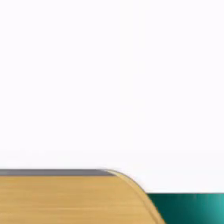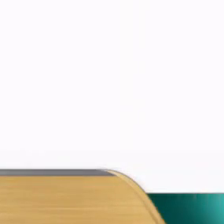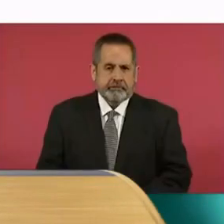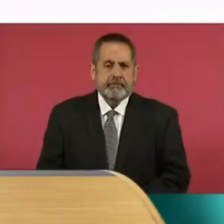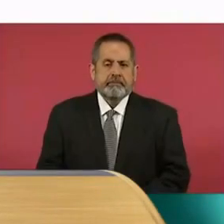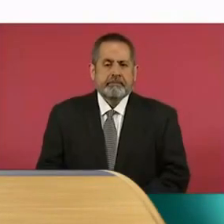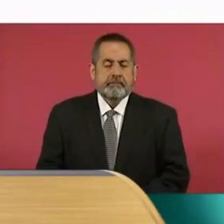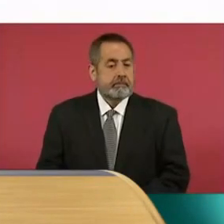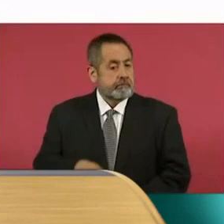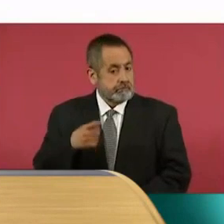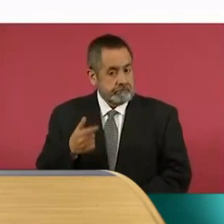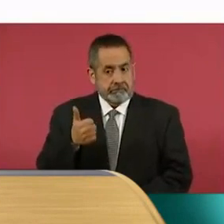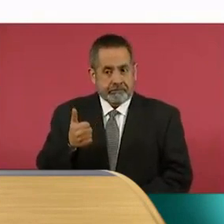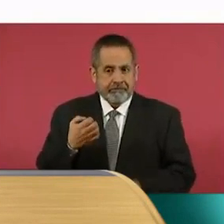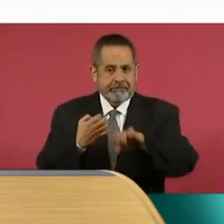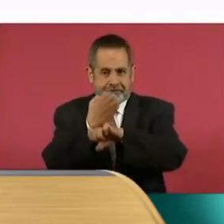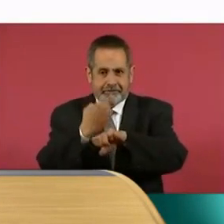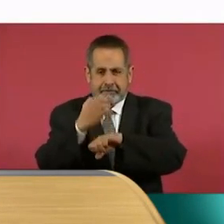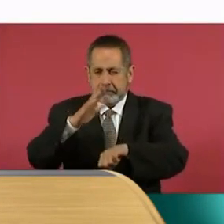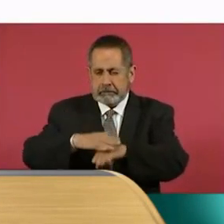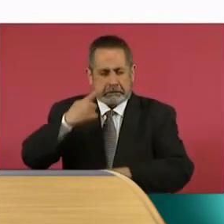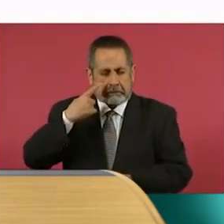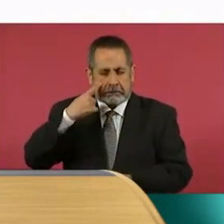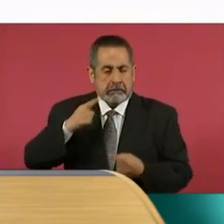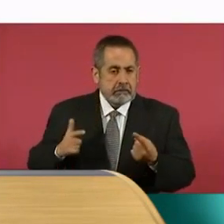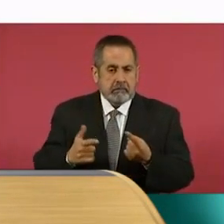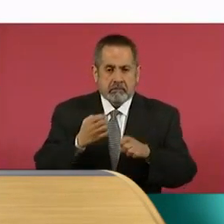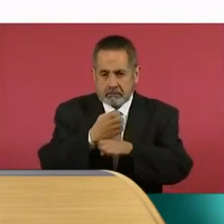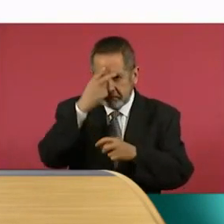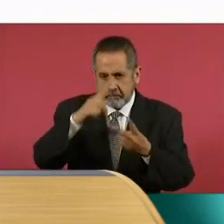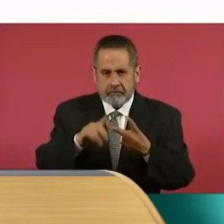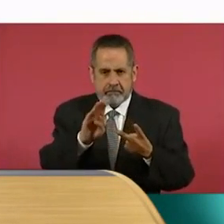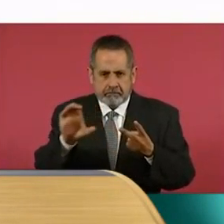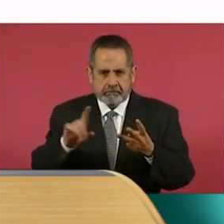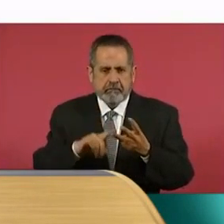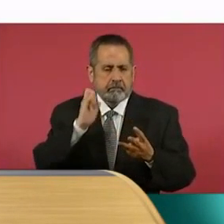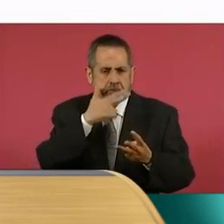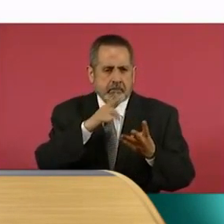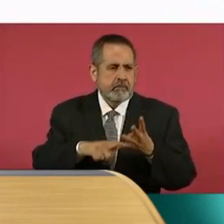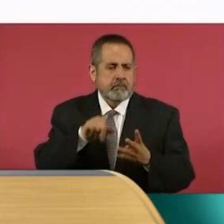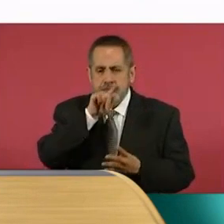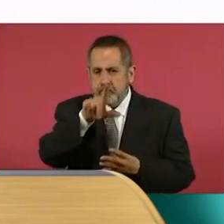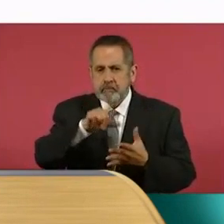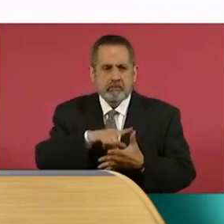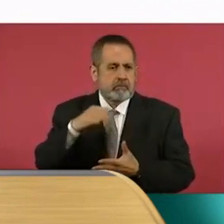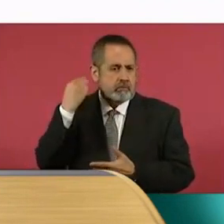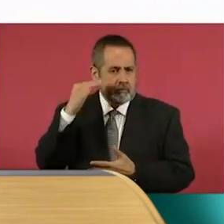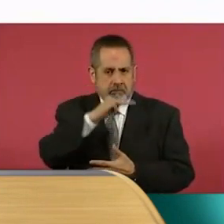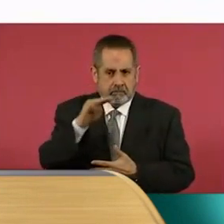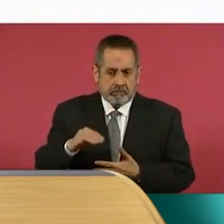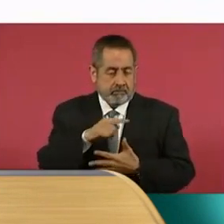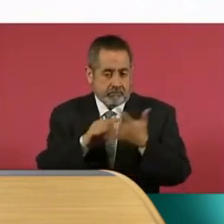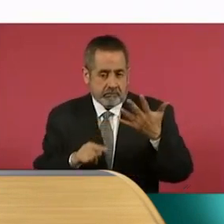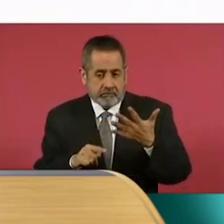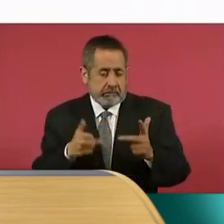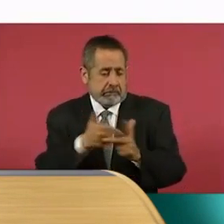entidades que concentran los homicidios dolosos: Guanajuato, Estado de México, Baja California, Chihuahua, Jalisco y Michoacán. Del total